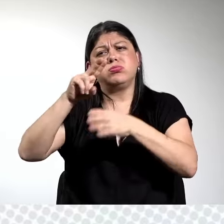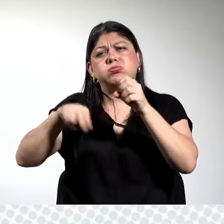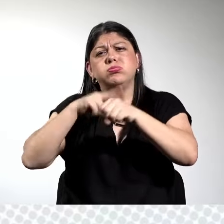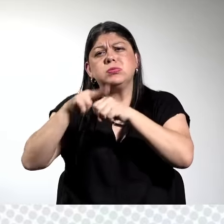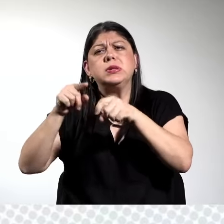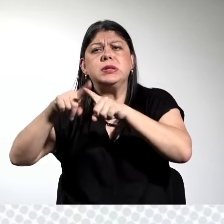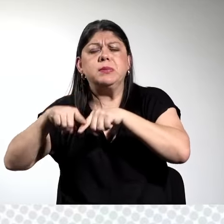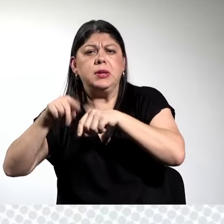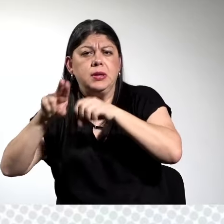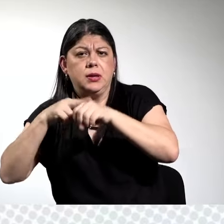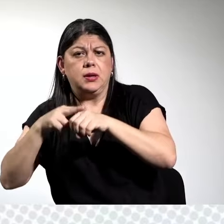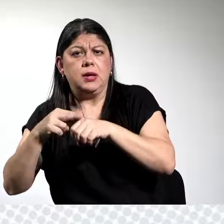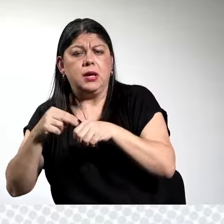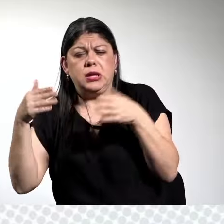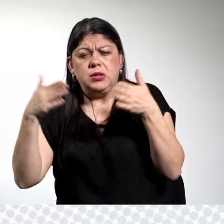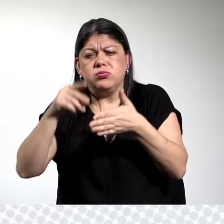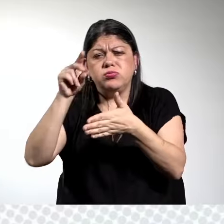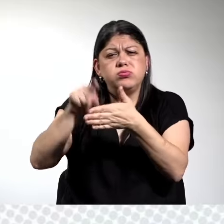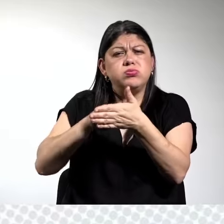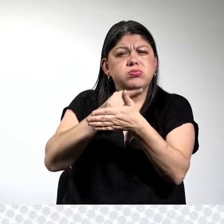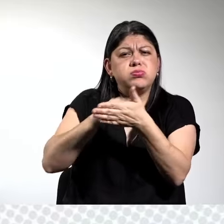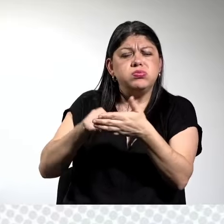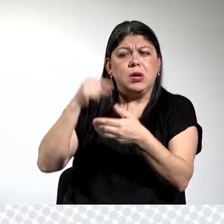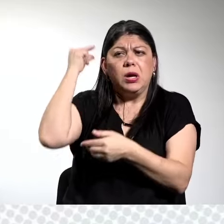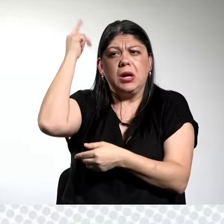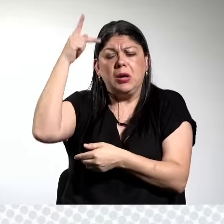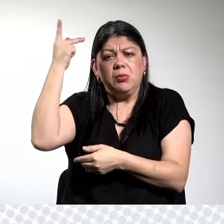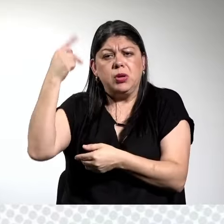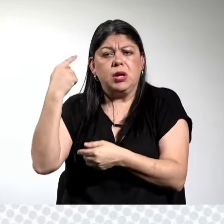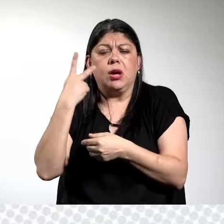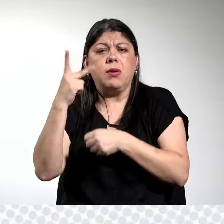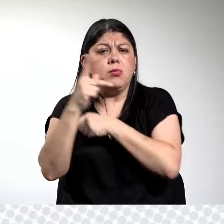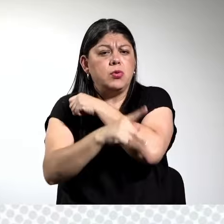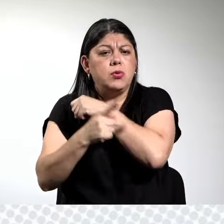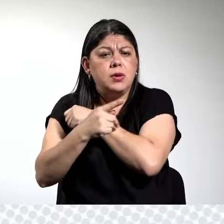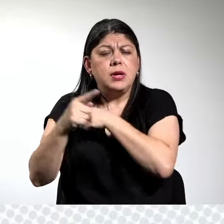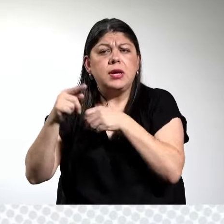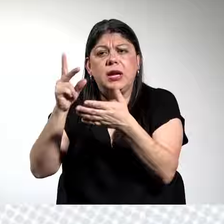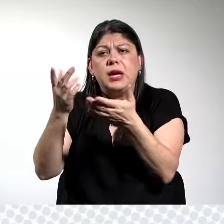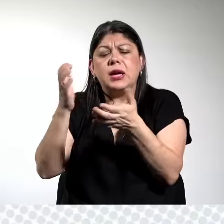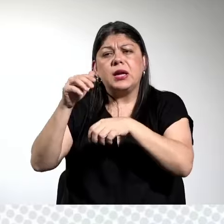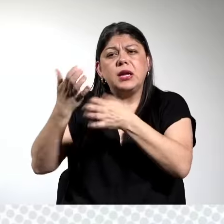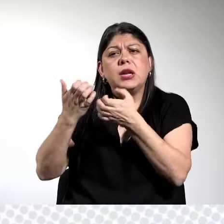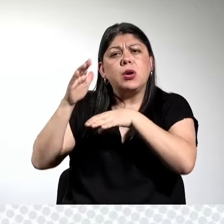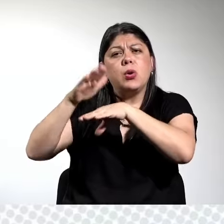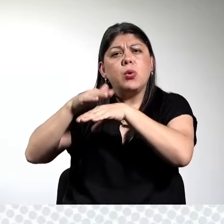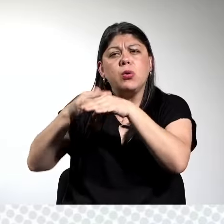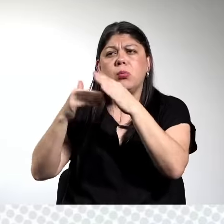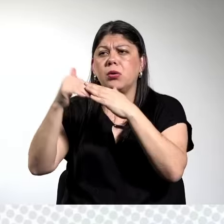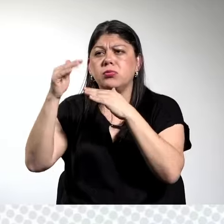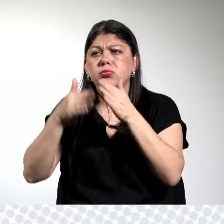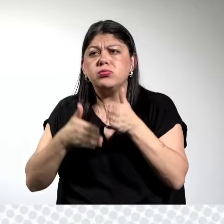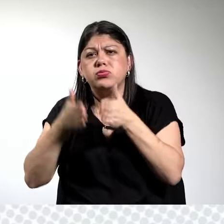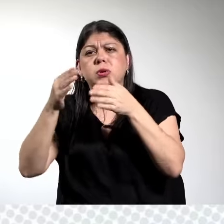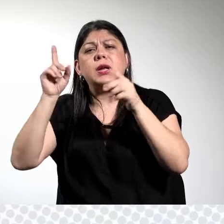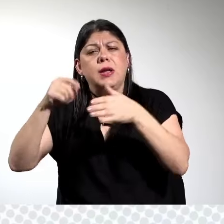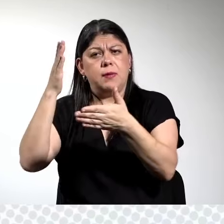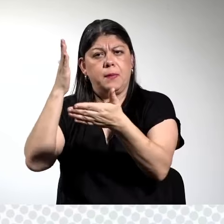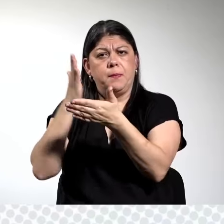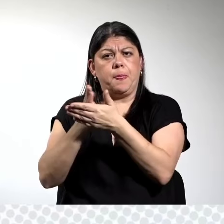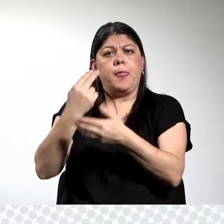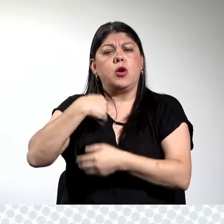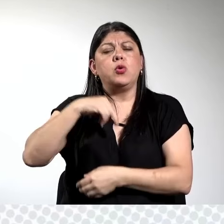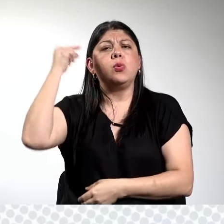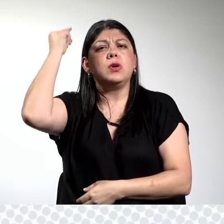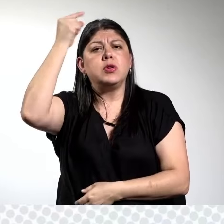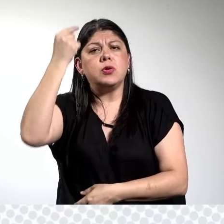Estas políticas xenofóbicas, asquerosas que vemos en muchísimos países donde se les quiere culpar de los problemas estructurales, se tienen que detener. Nuestro